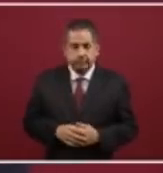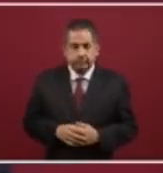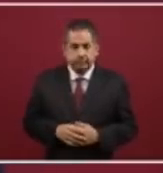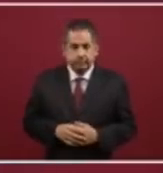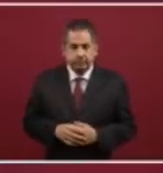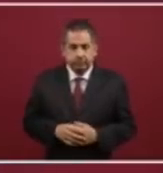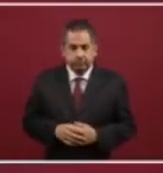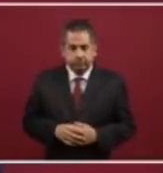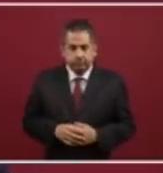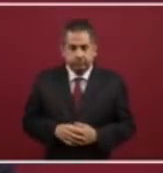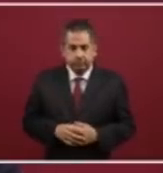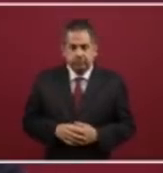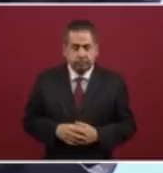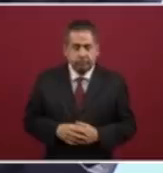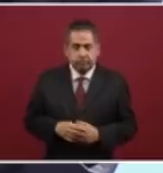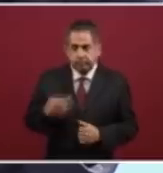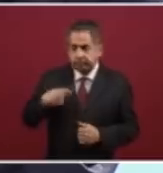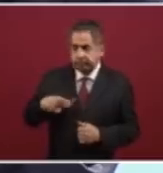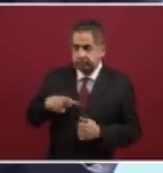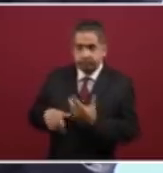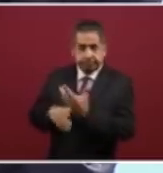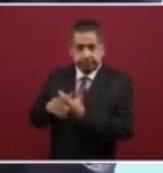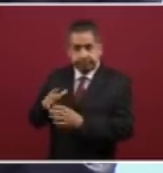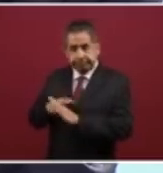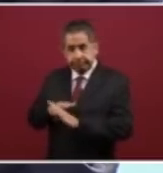los inmigrantes